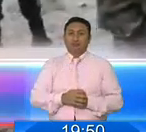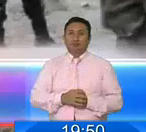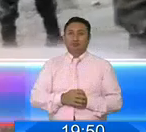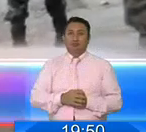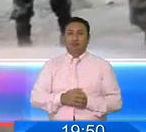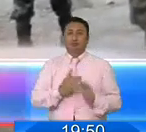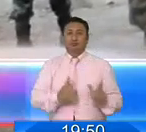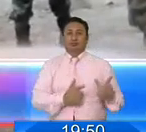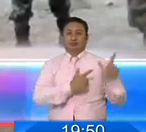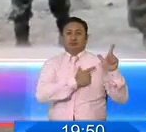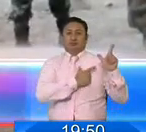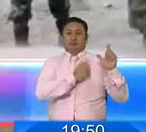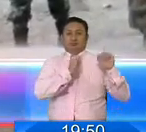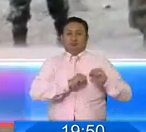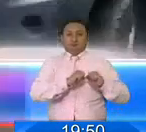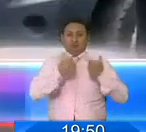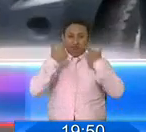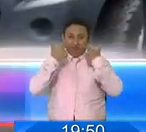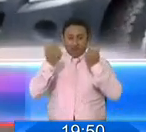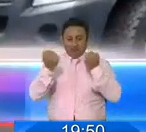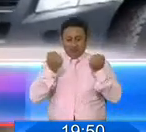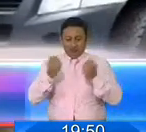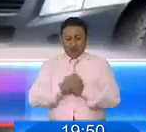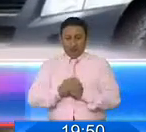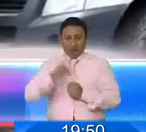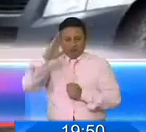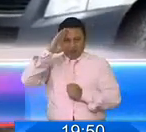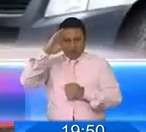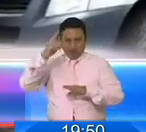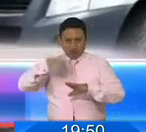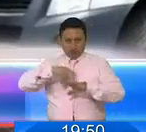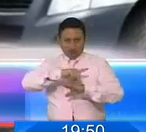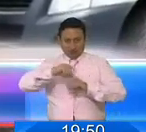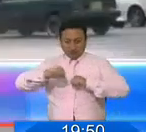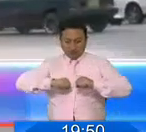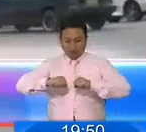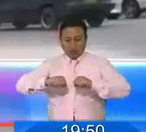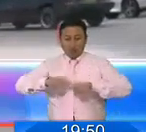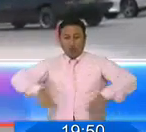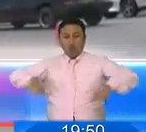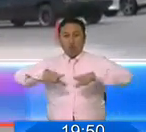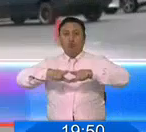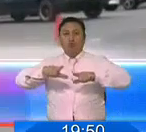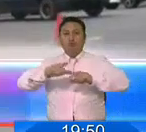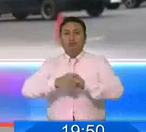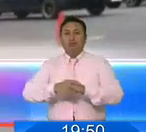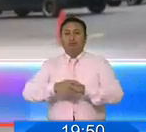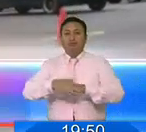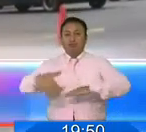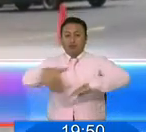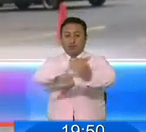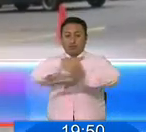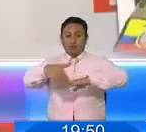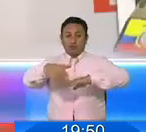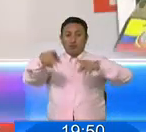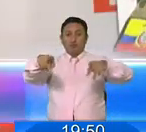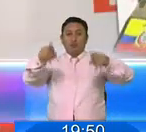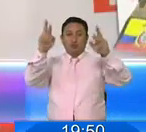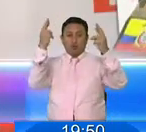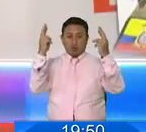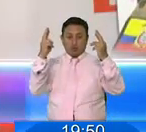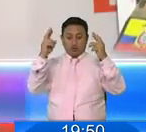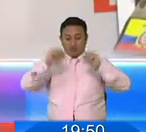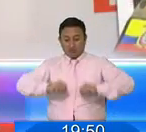su parte el ejército también mantiene los controles y coordinación con policías al tanto de los pasos ilegales como en el puesto internacional de rumichaca las